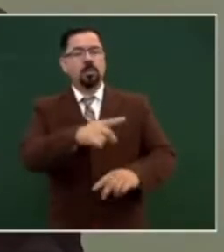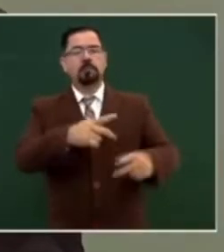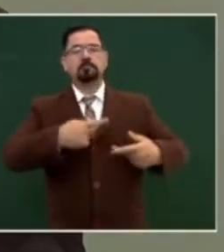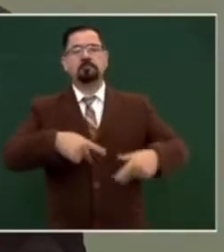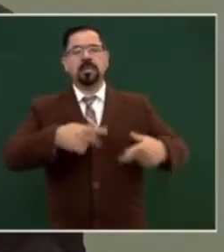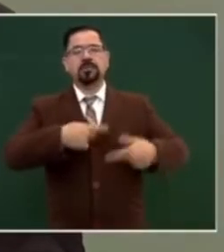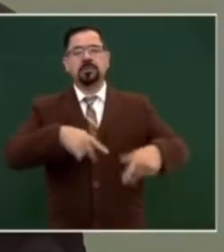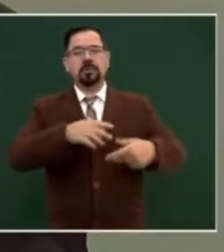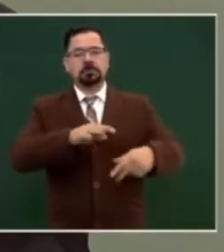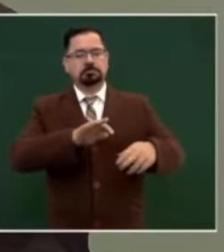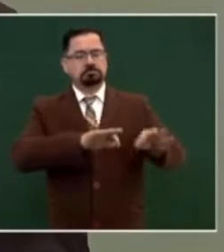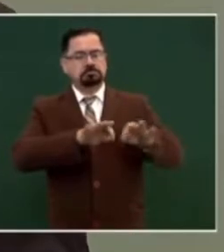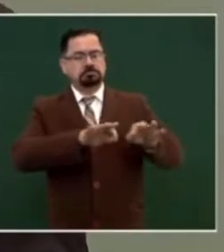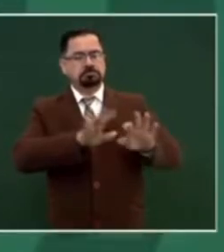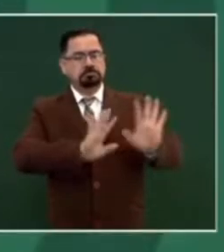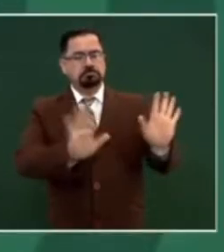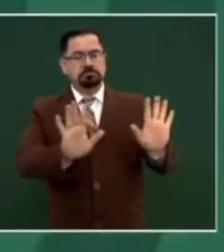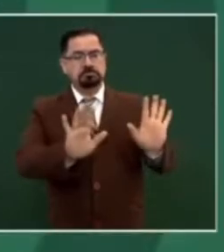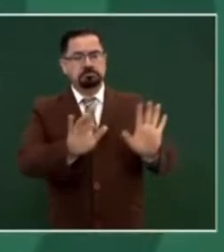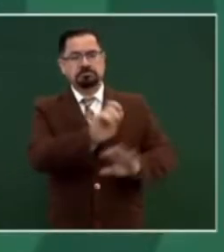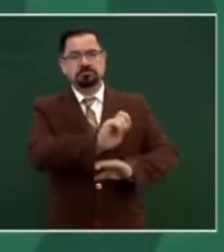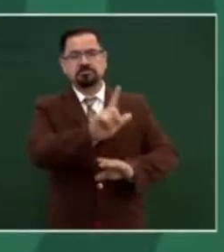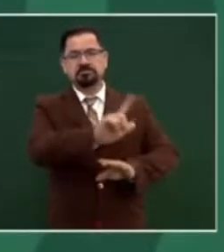y ya desaparecimos